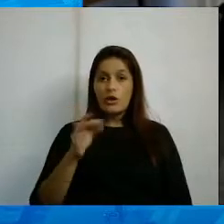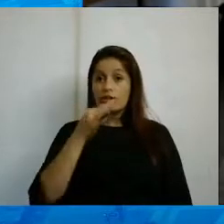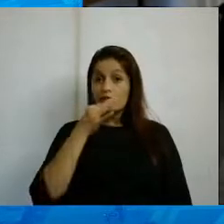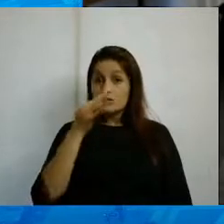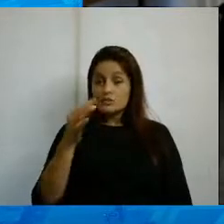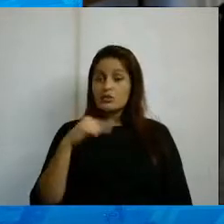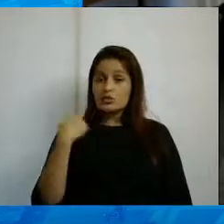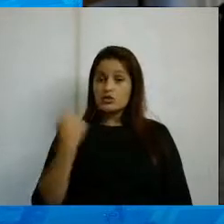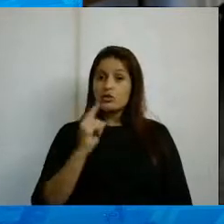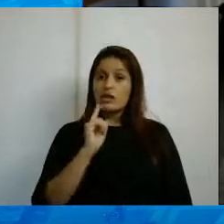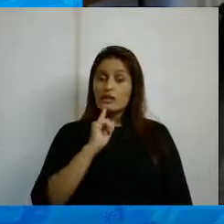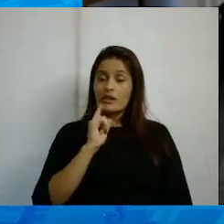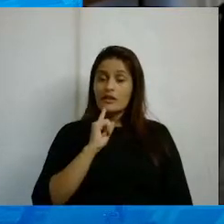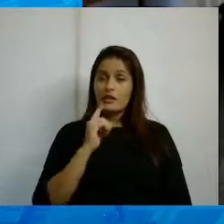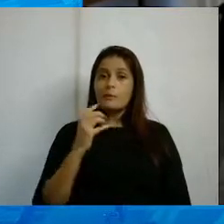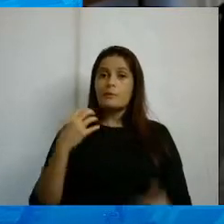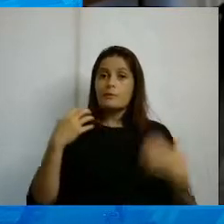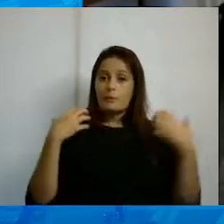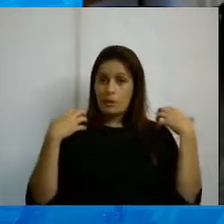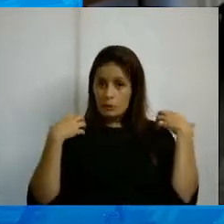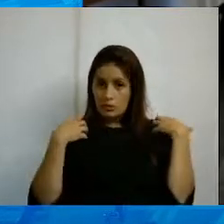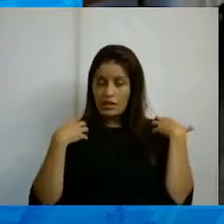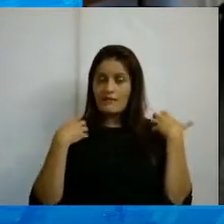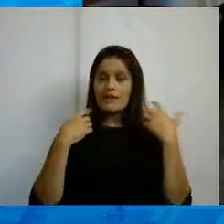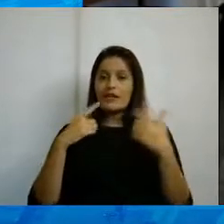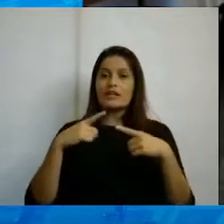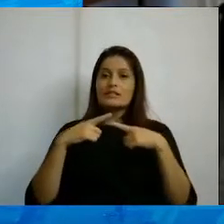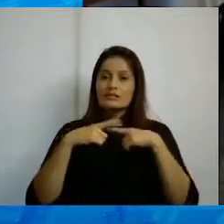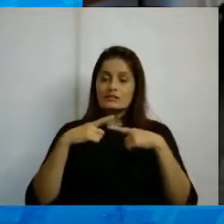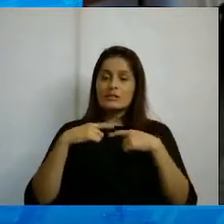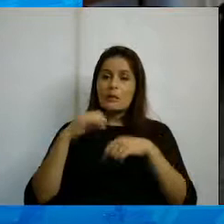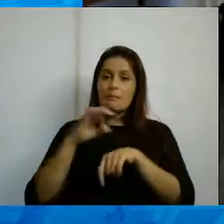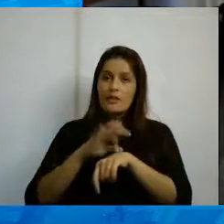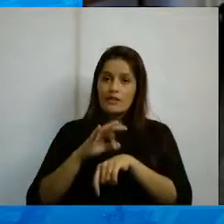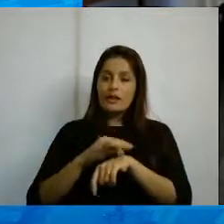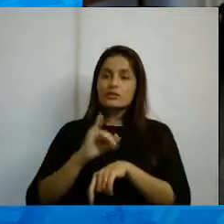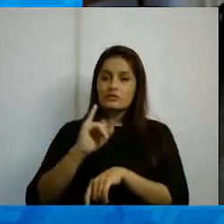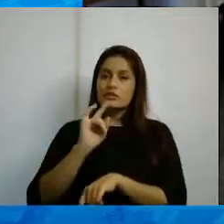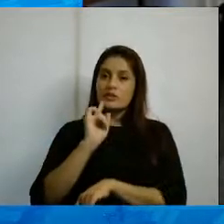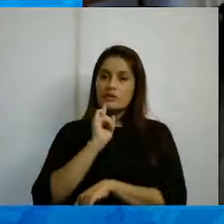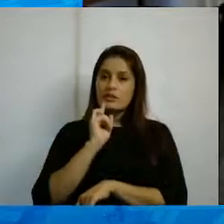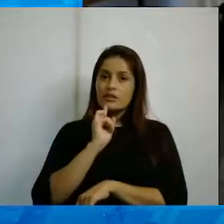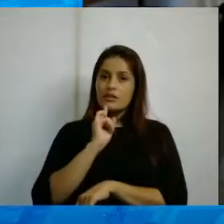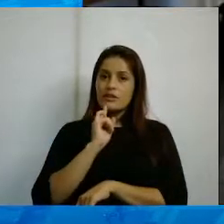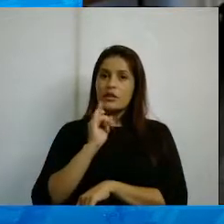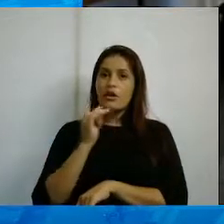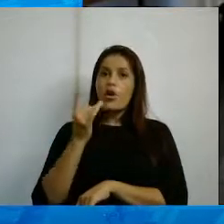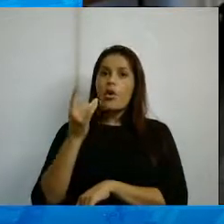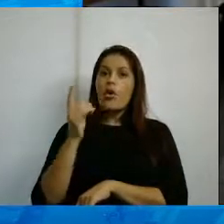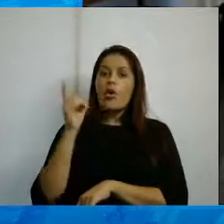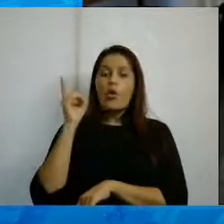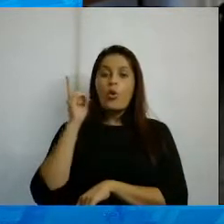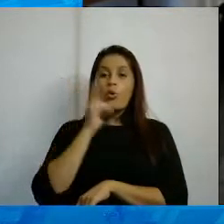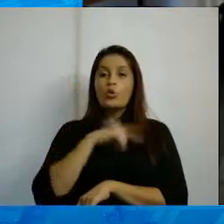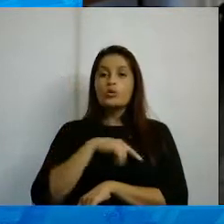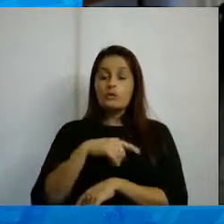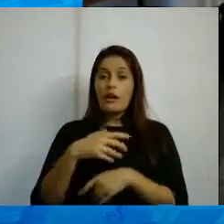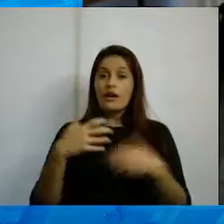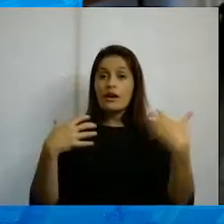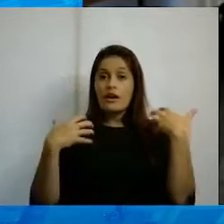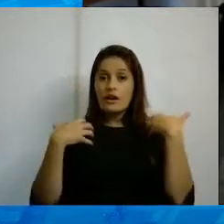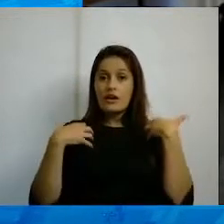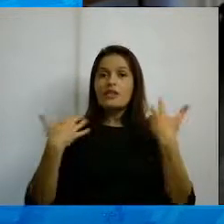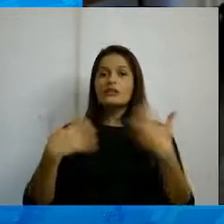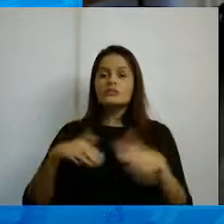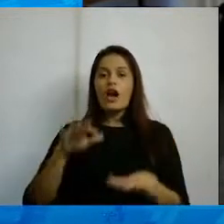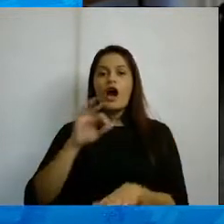un encargado de licencias médicas, eso lo exige Contraloría también. Nuestra última encargada se fue jubilada. Y por lo mismo